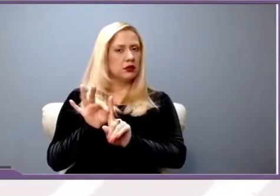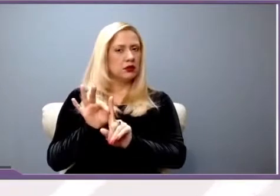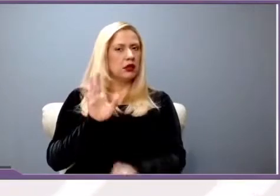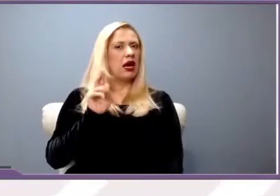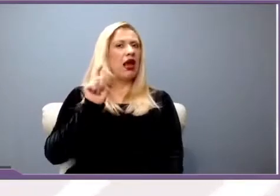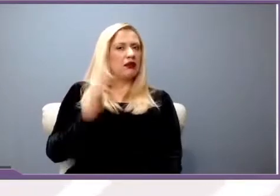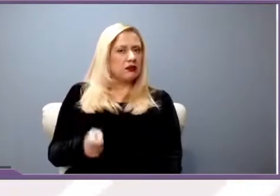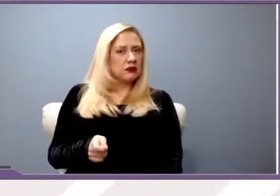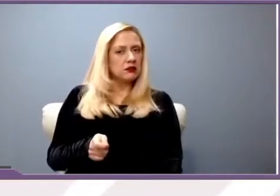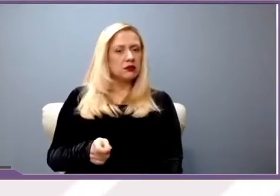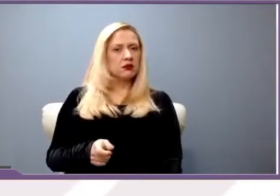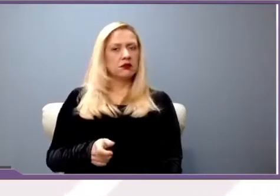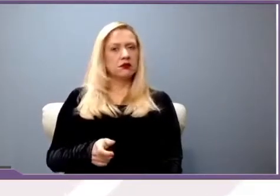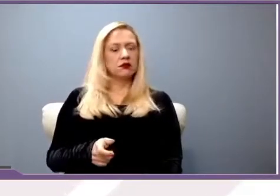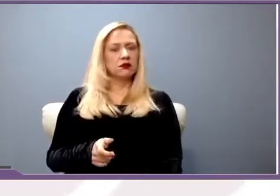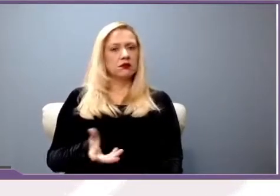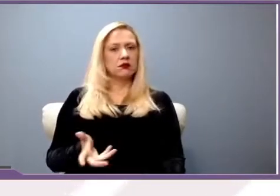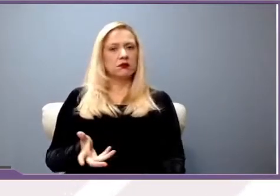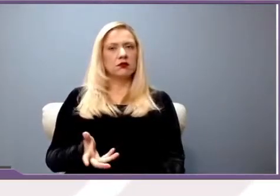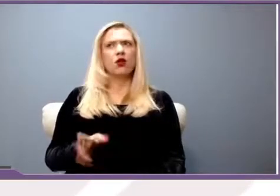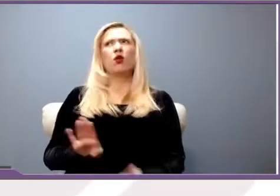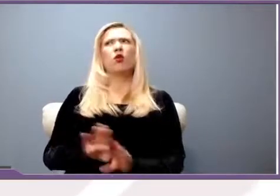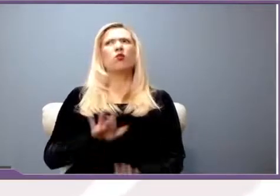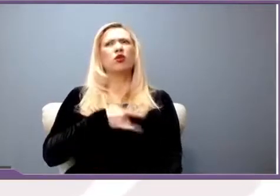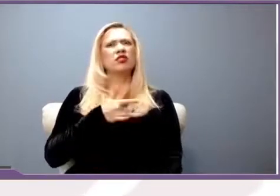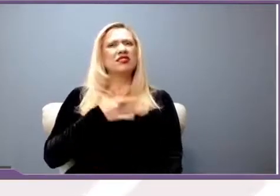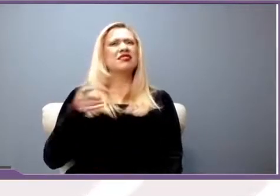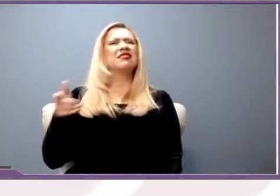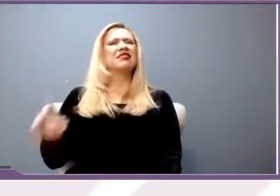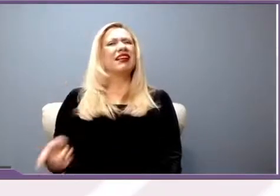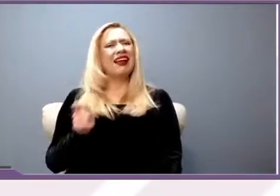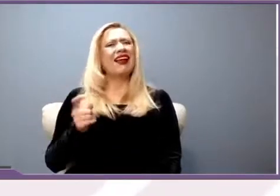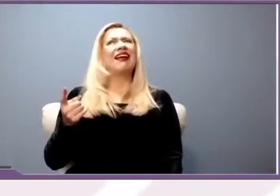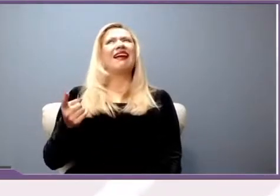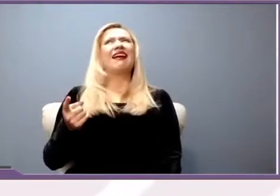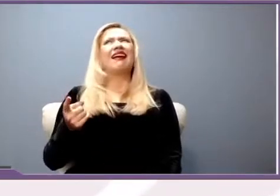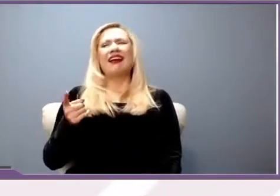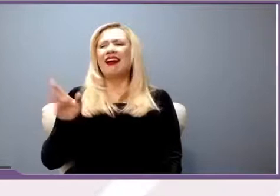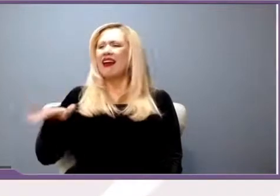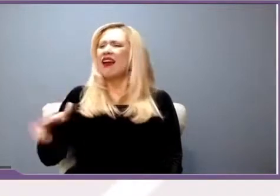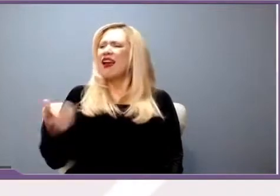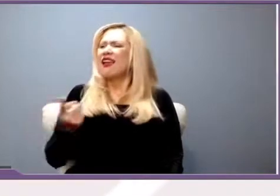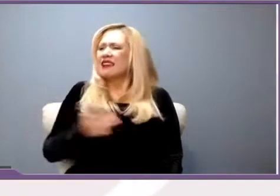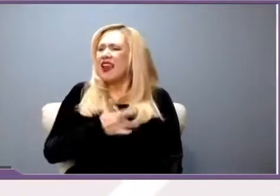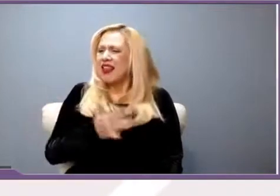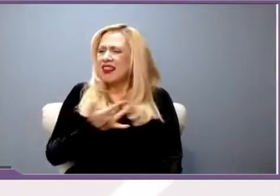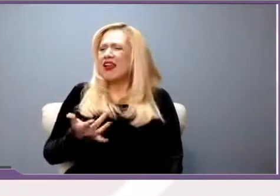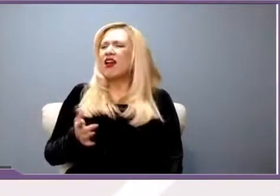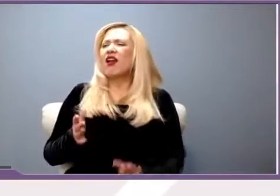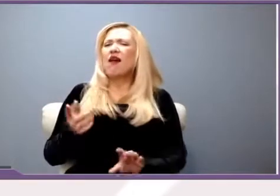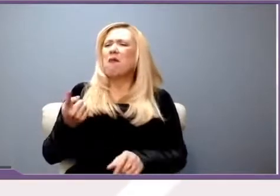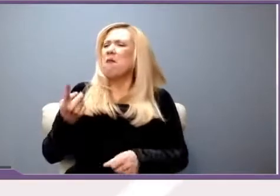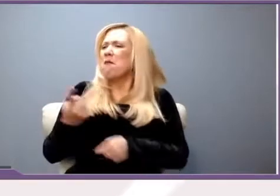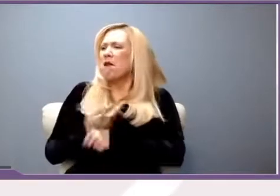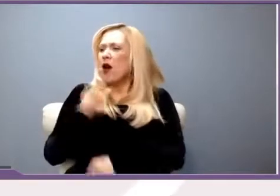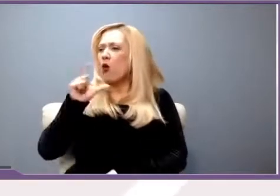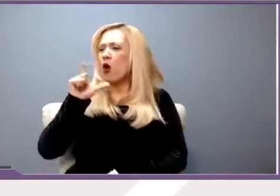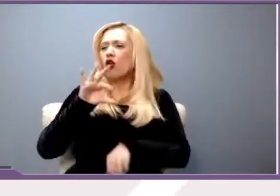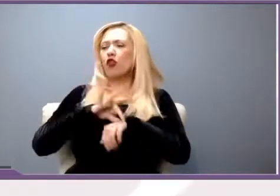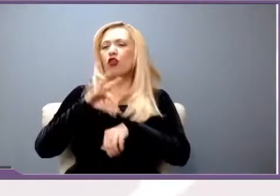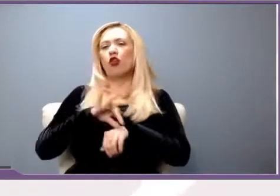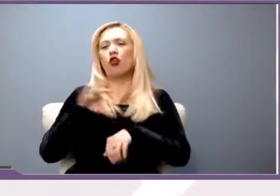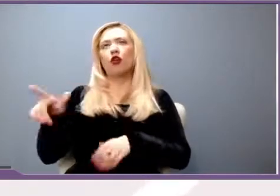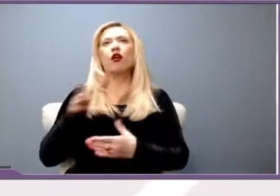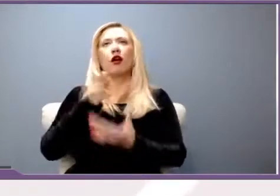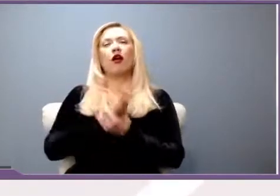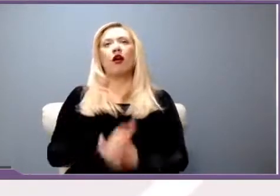de negación de la existencia. ¿Cómo se sienten? ¿Qué les pasa cuando viene un médico o una médica y les dice, tú